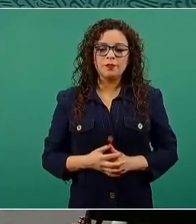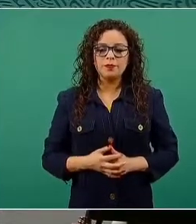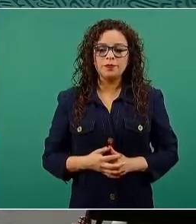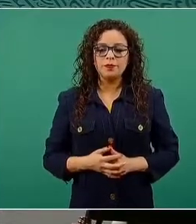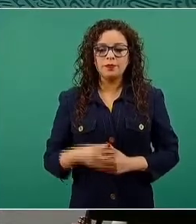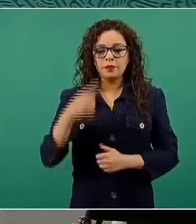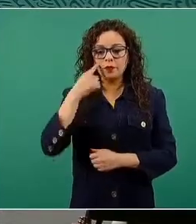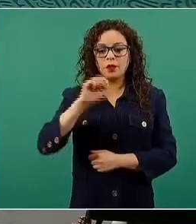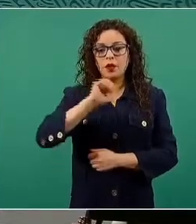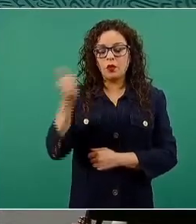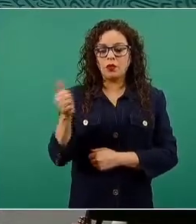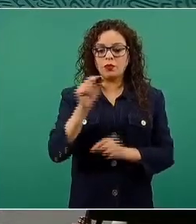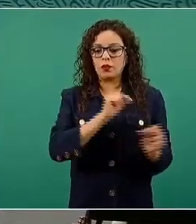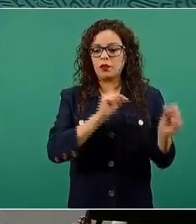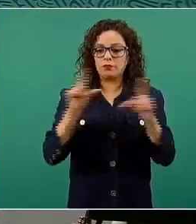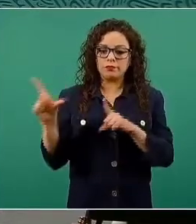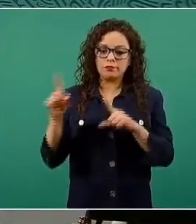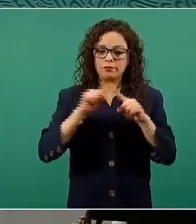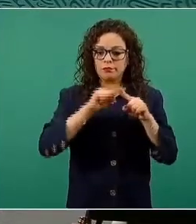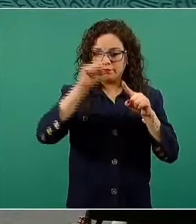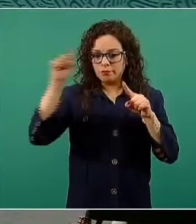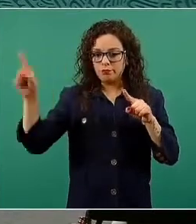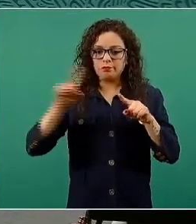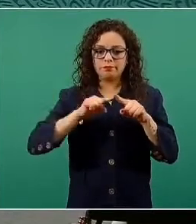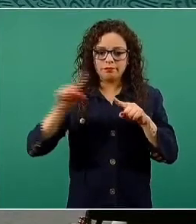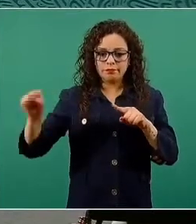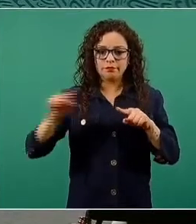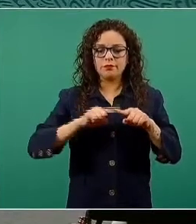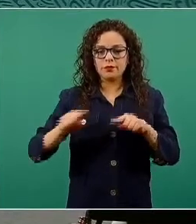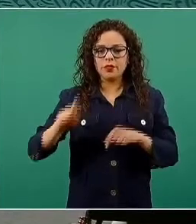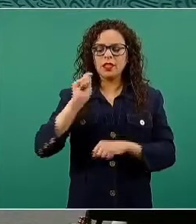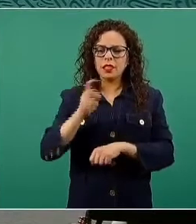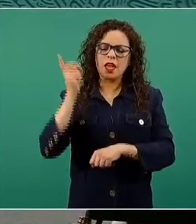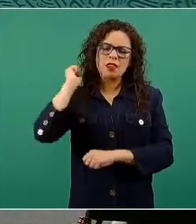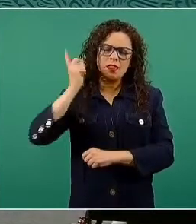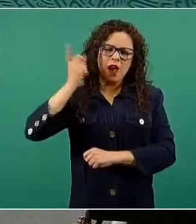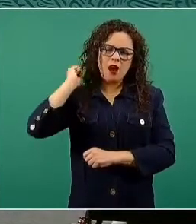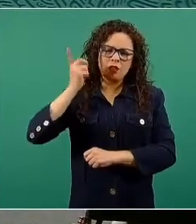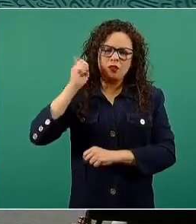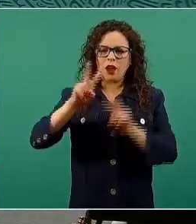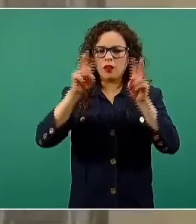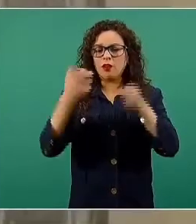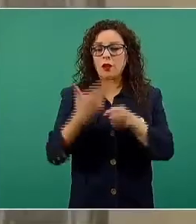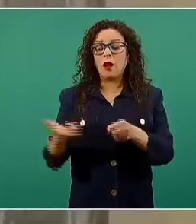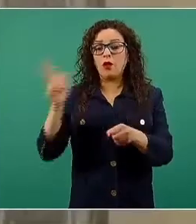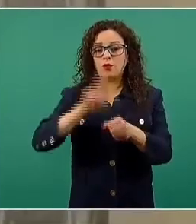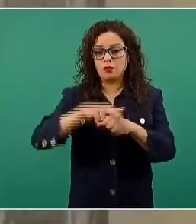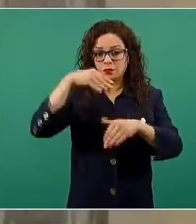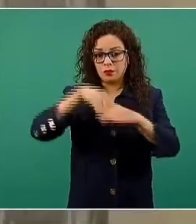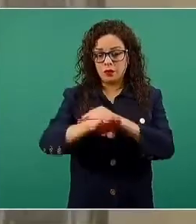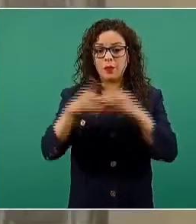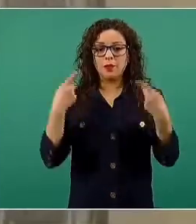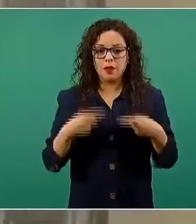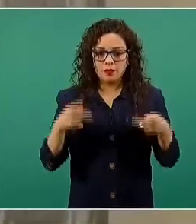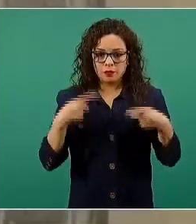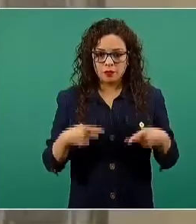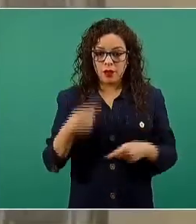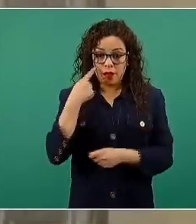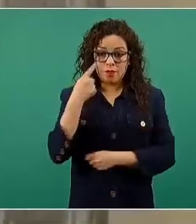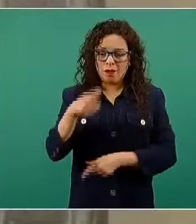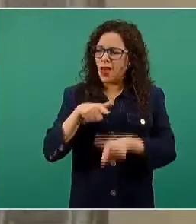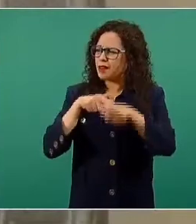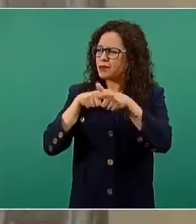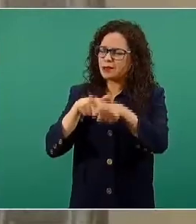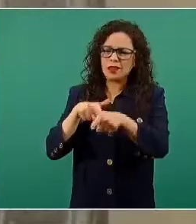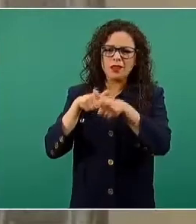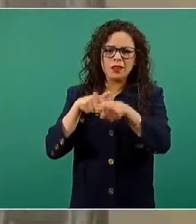siguiente diapositiva, donde actualizamos día con día el comportamiento de las hospitalizaciones. Como podemos ver, continúa también